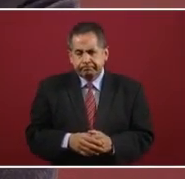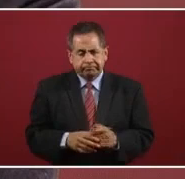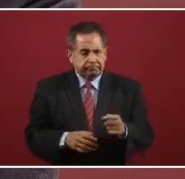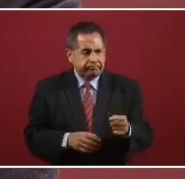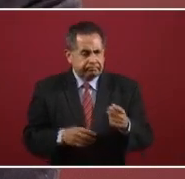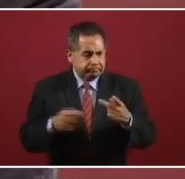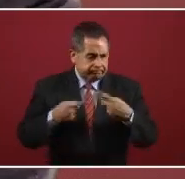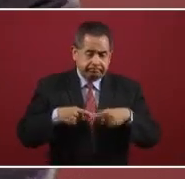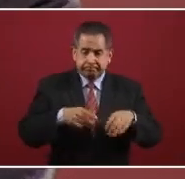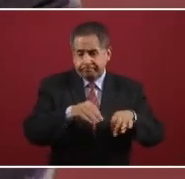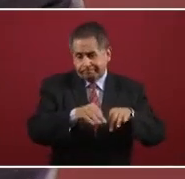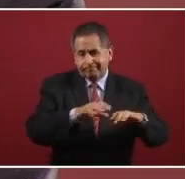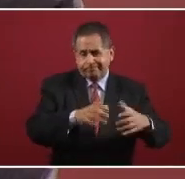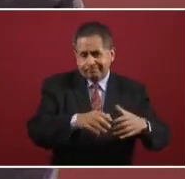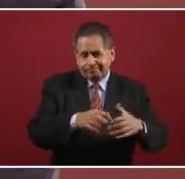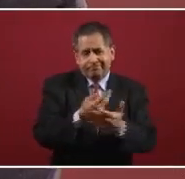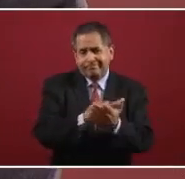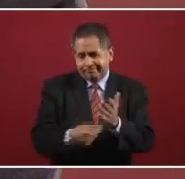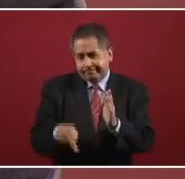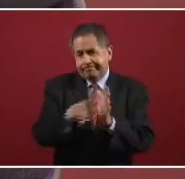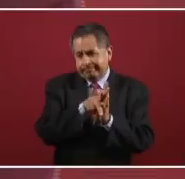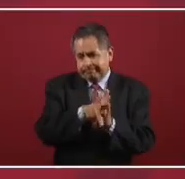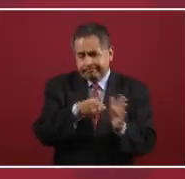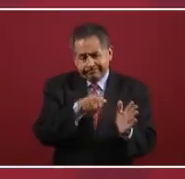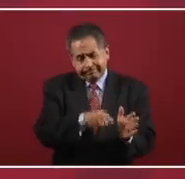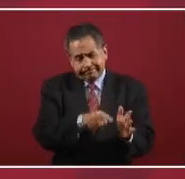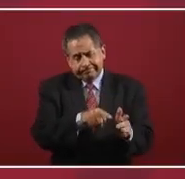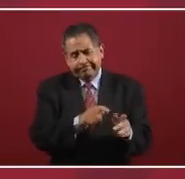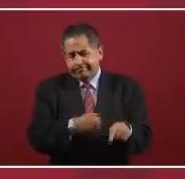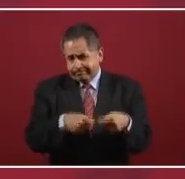personal, son trabajadores de base.